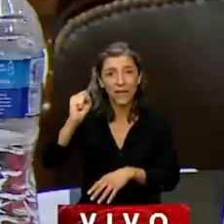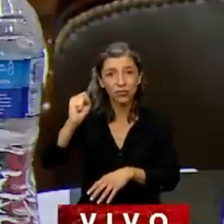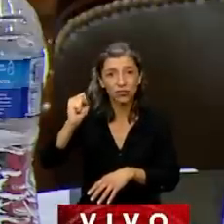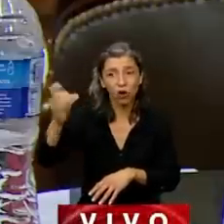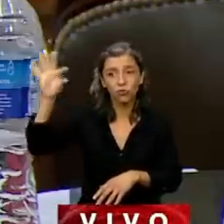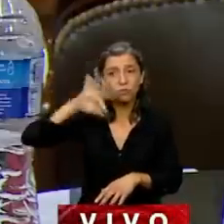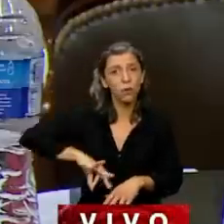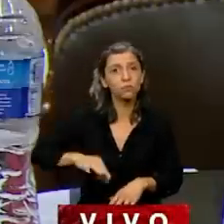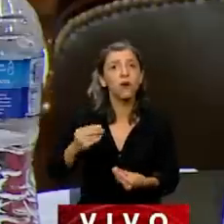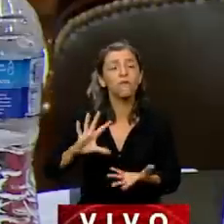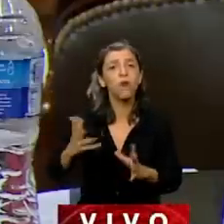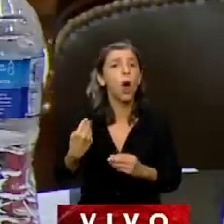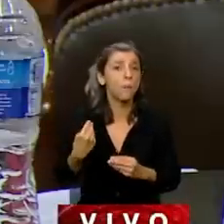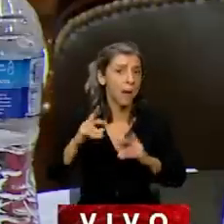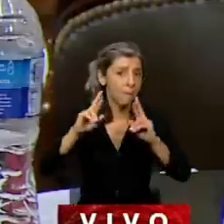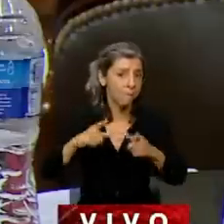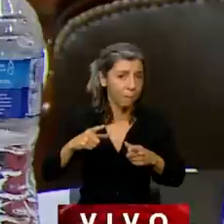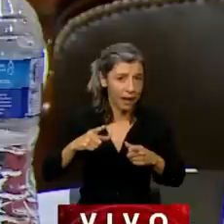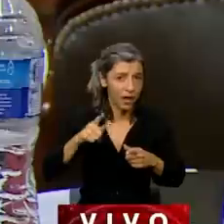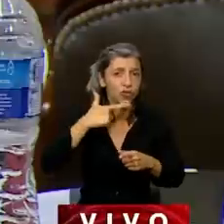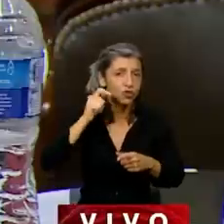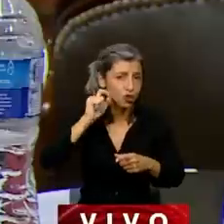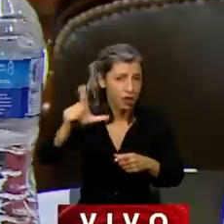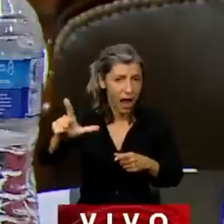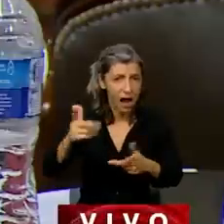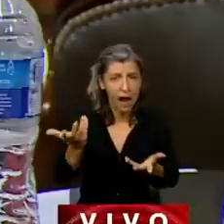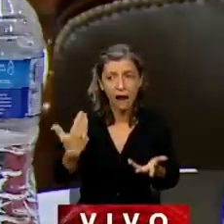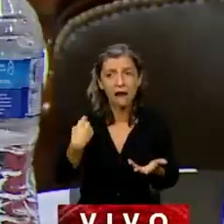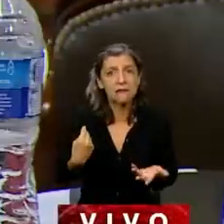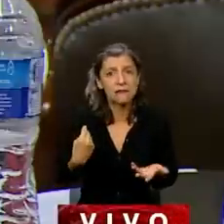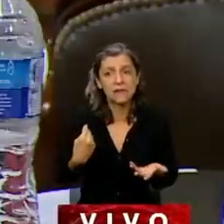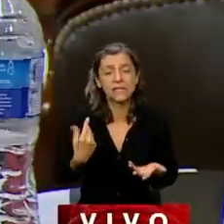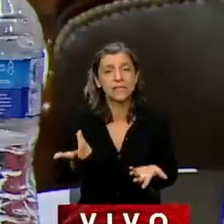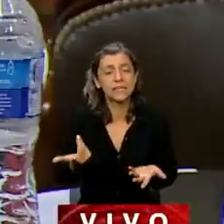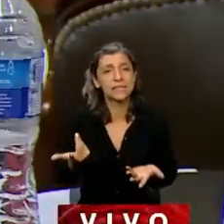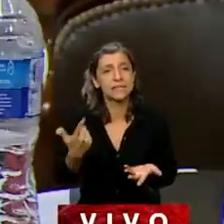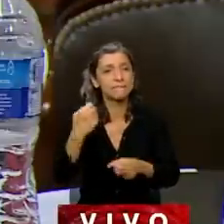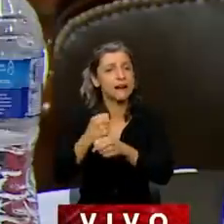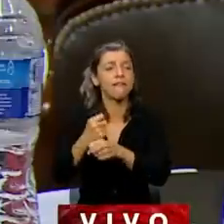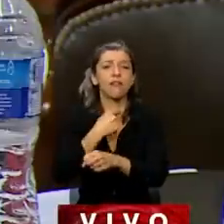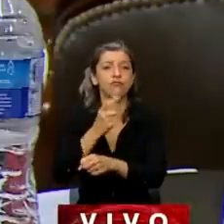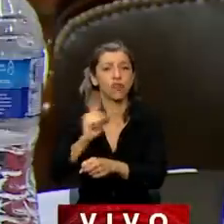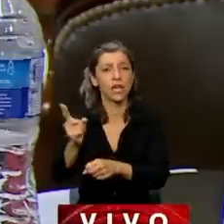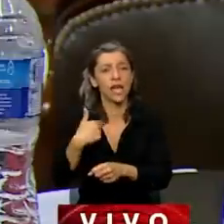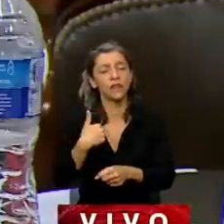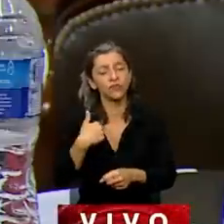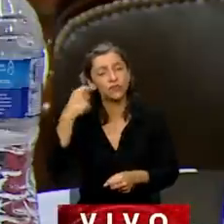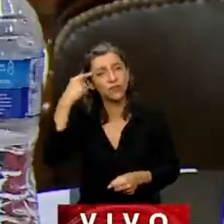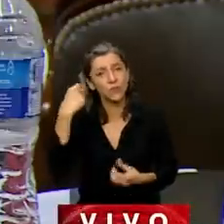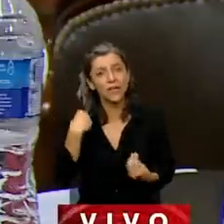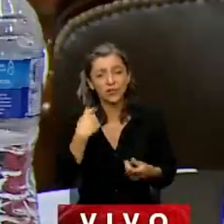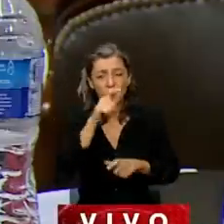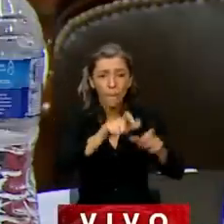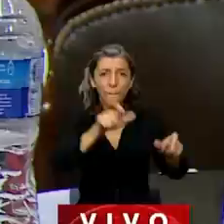trabajar. Digo yo, ojalá podamos llevar a muchas personas que hoy están cobrando planes sociales y que